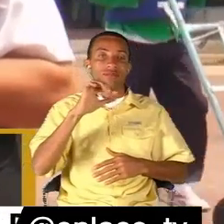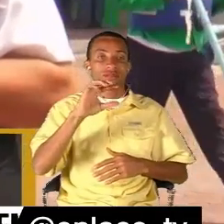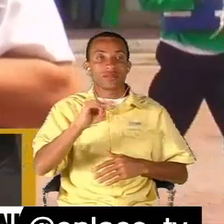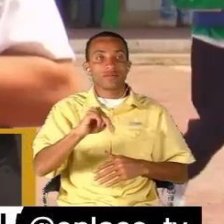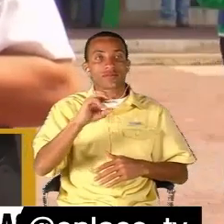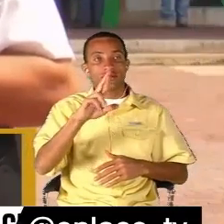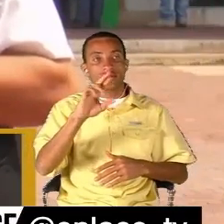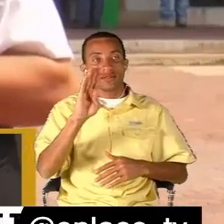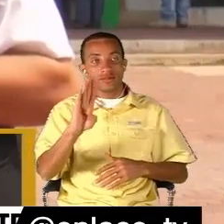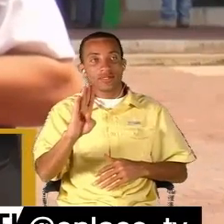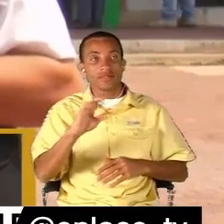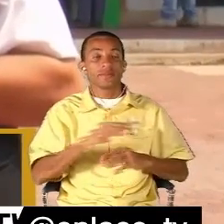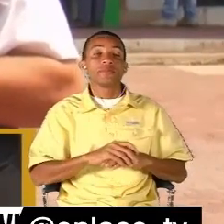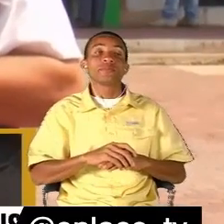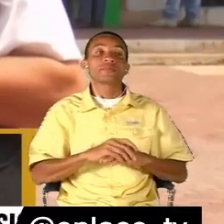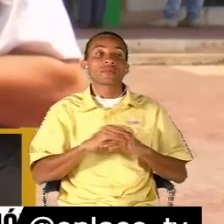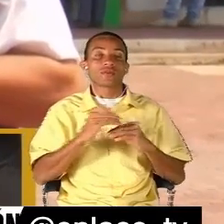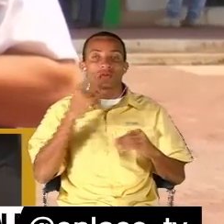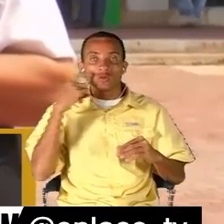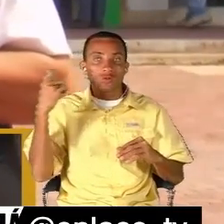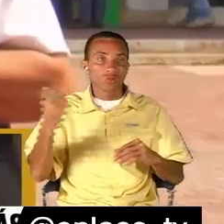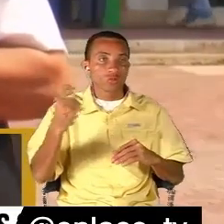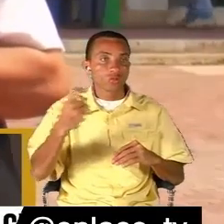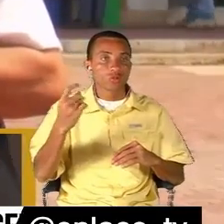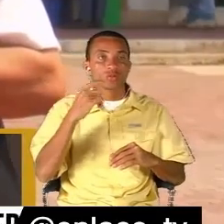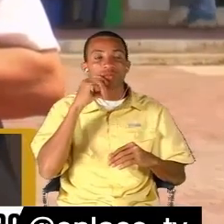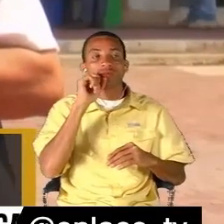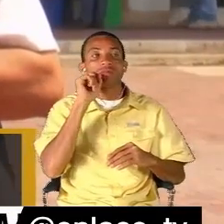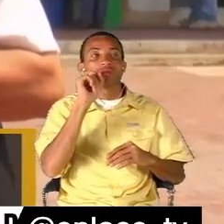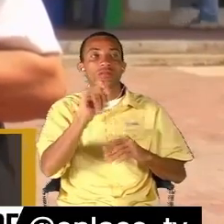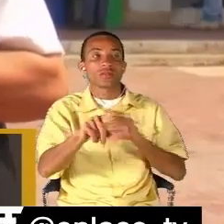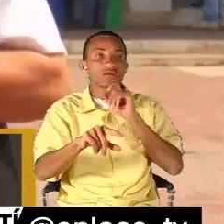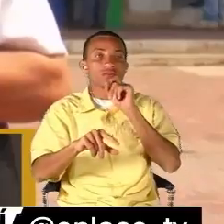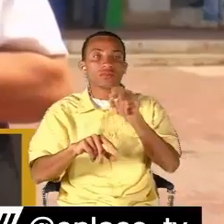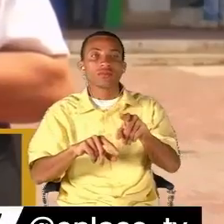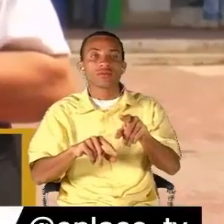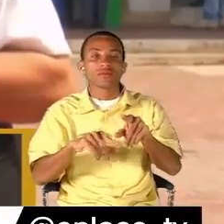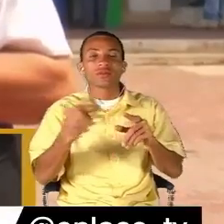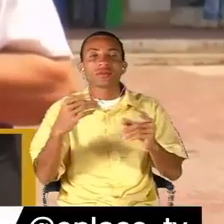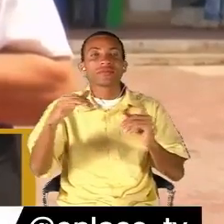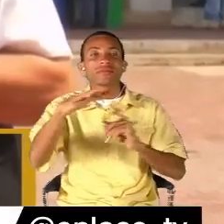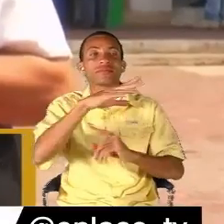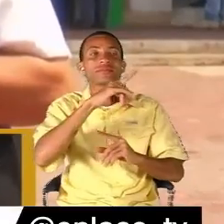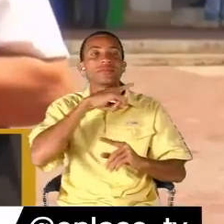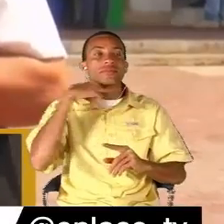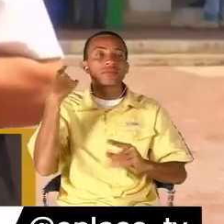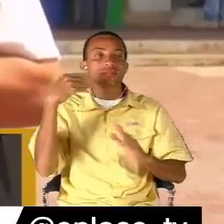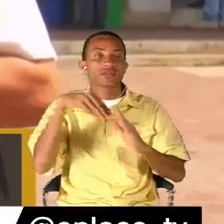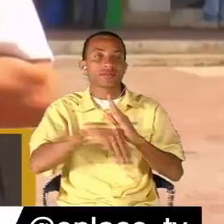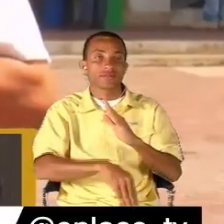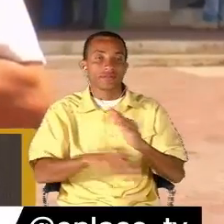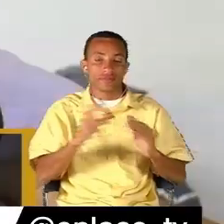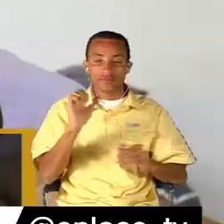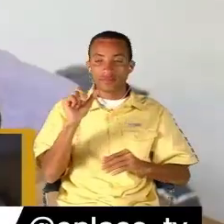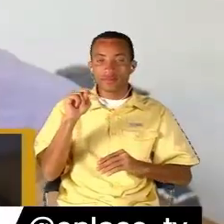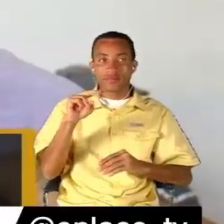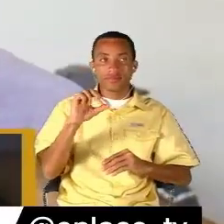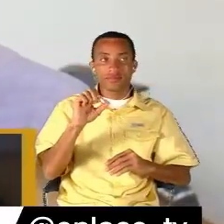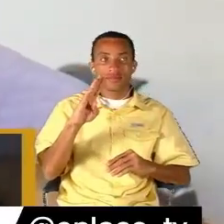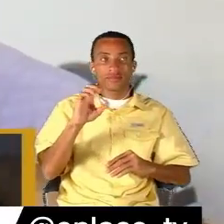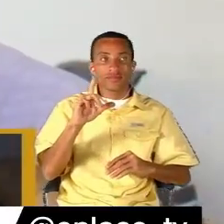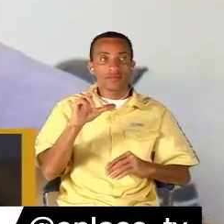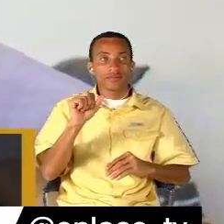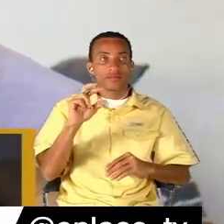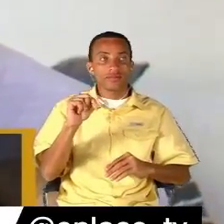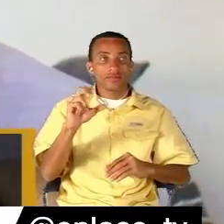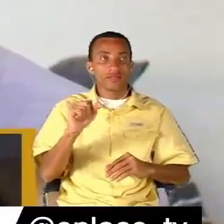hace 2 años frente a este tema. Por eso lo hemos buscado y le hemos preguntado sobre la crisis que hay con una velena frente a esta concesión. No mucho,